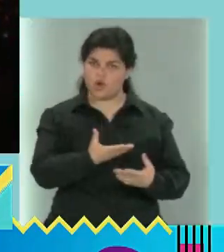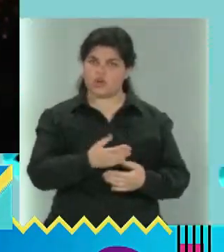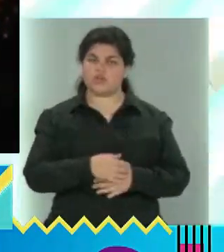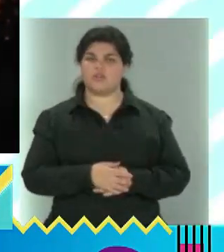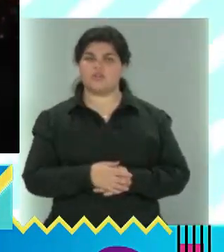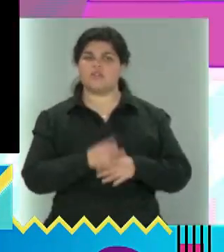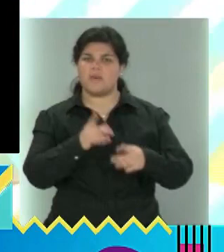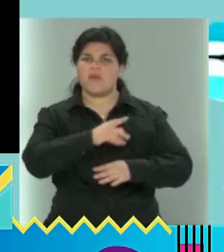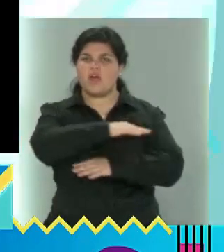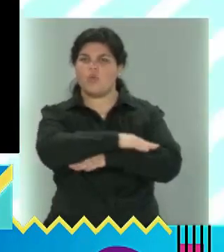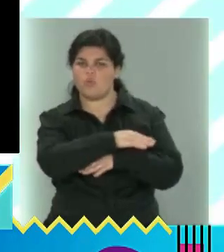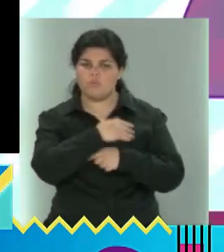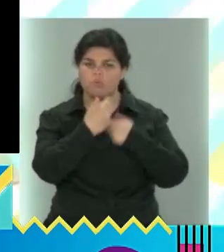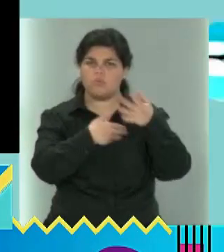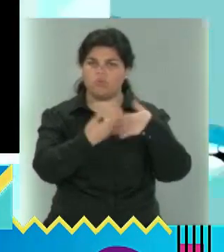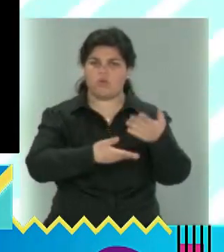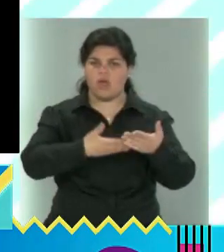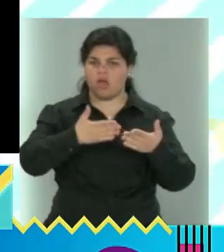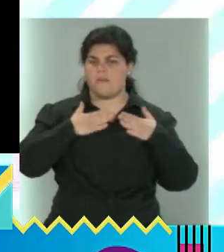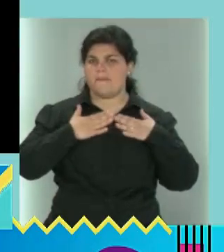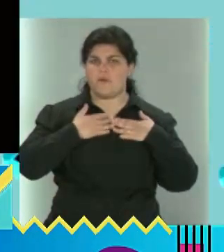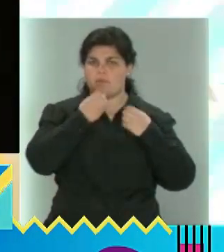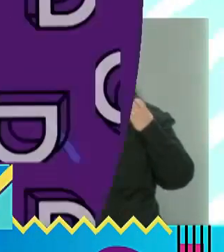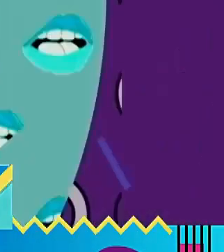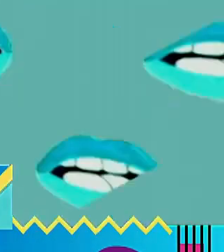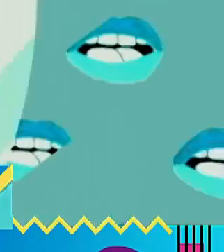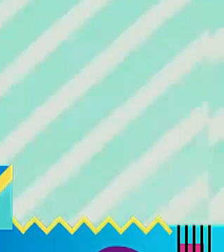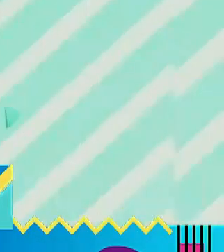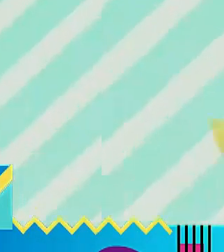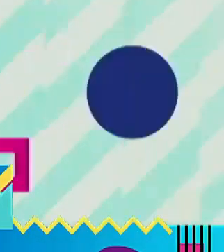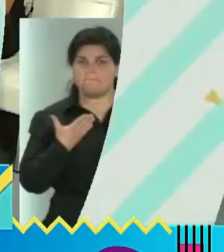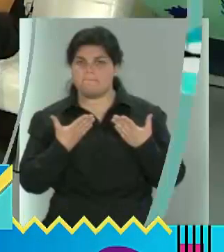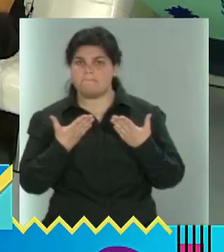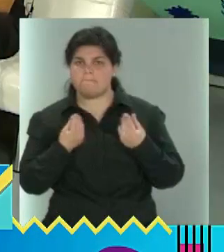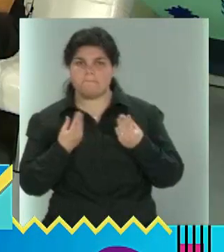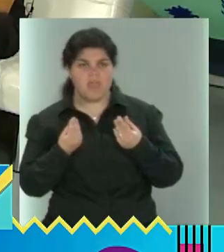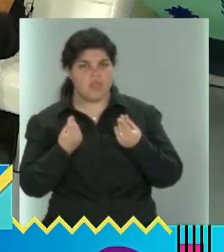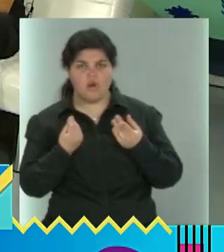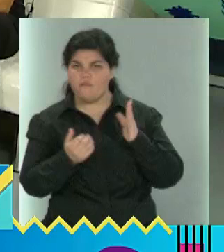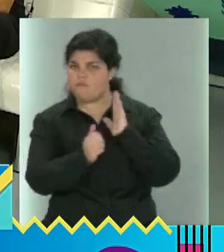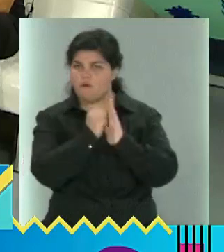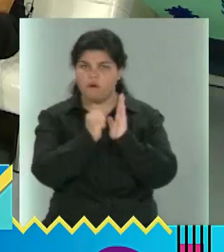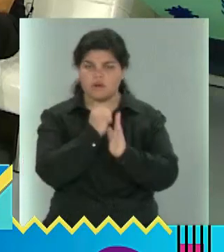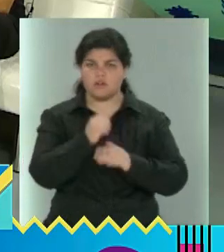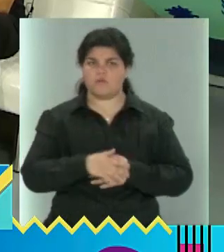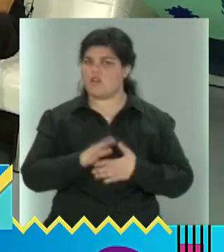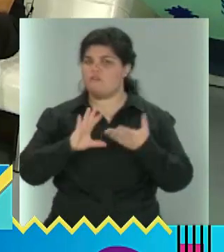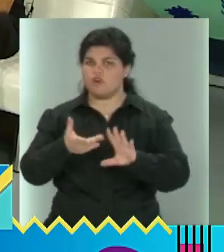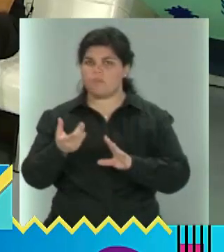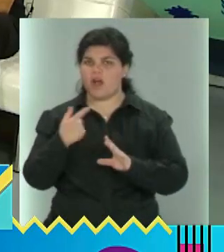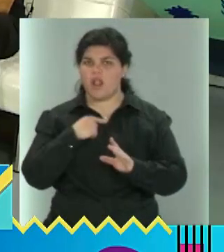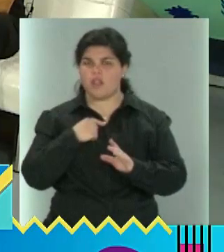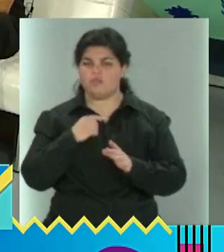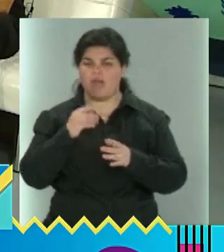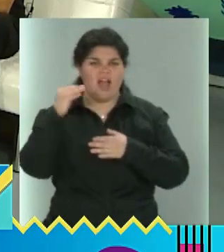las actitudes, pierde los miedos. Es más una lucha con uno mismo que con el otro. Exactamente.